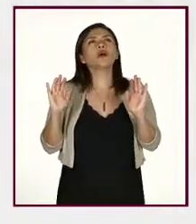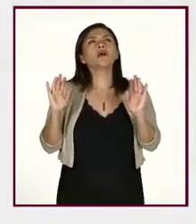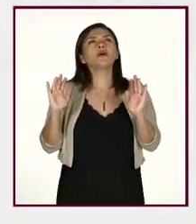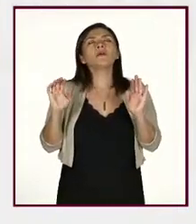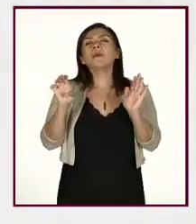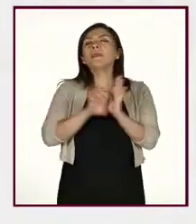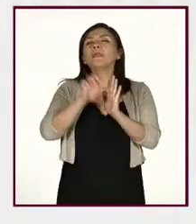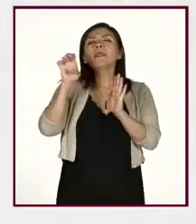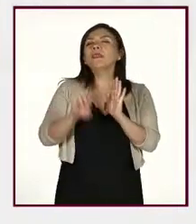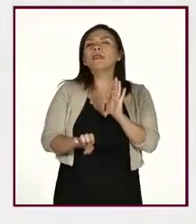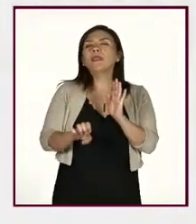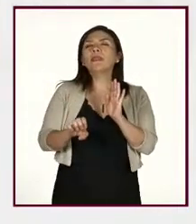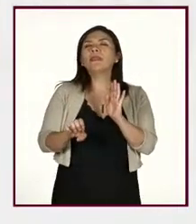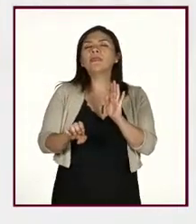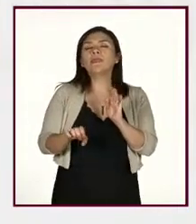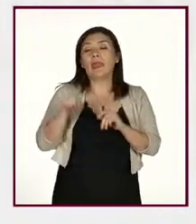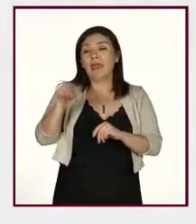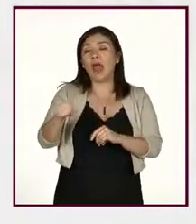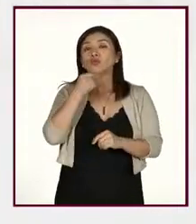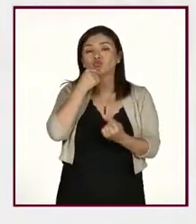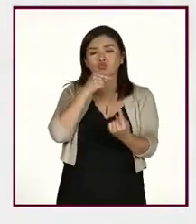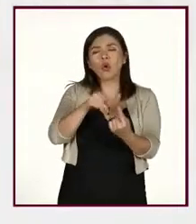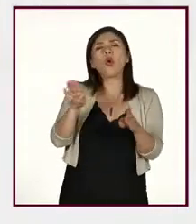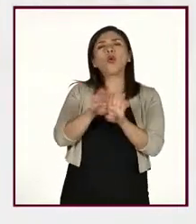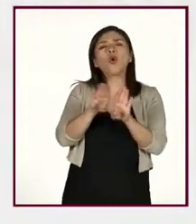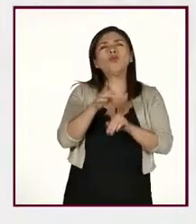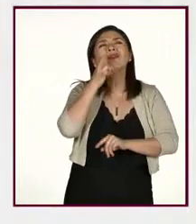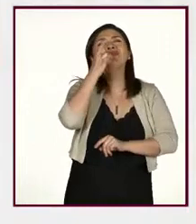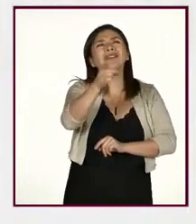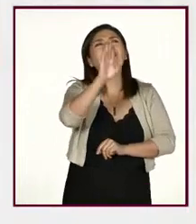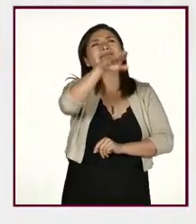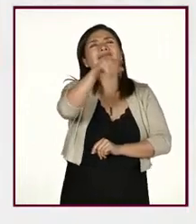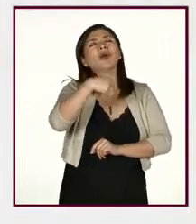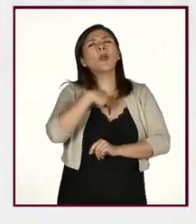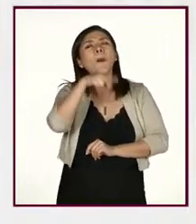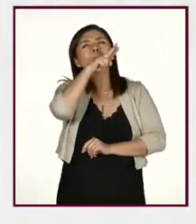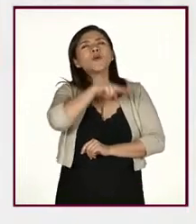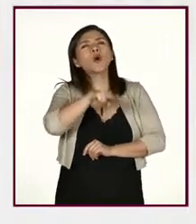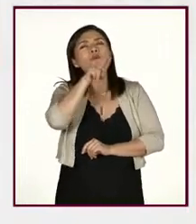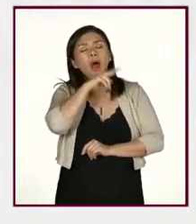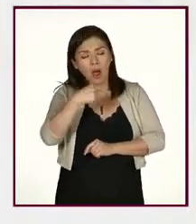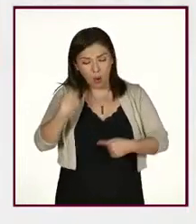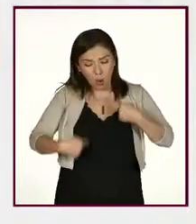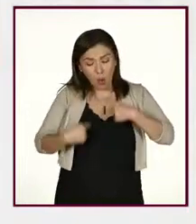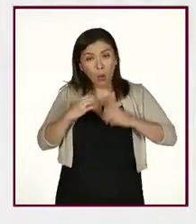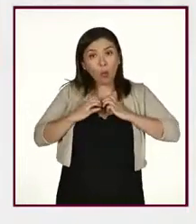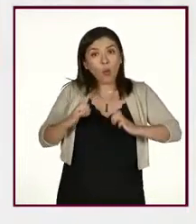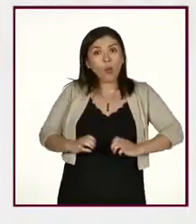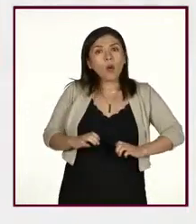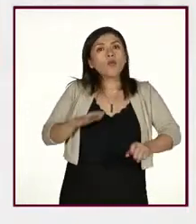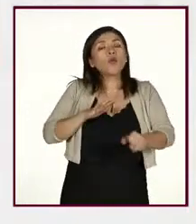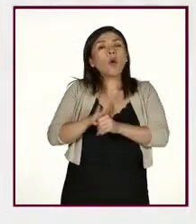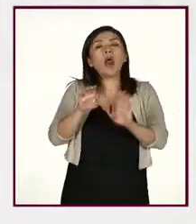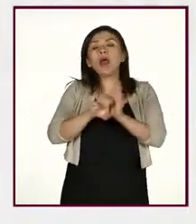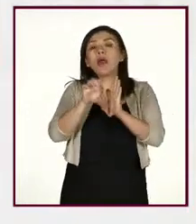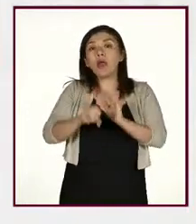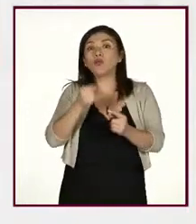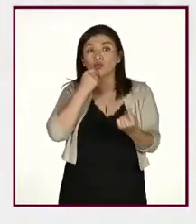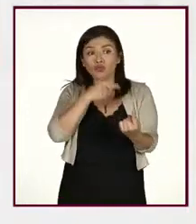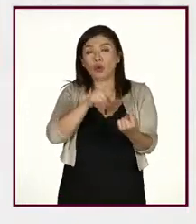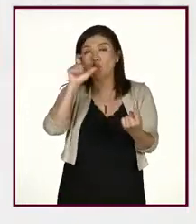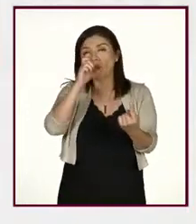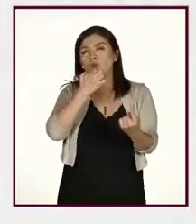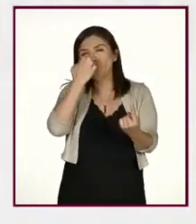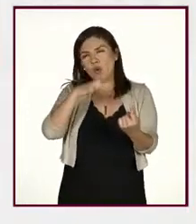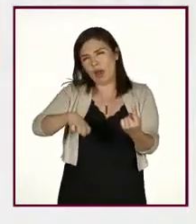de cómo lo puede expresar esta preocupación física en lugar de una preocupación específica, pues un niño, digamos, en etapa escolar